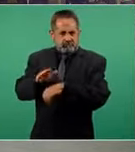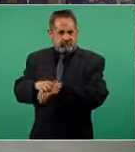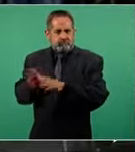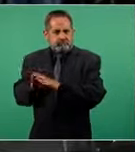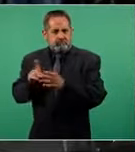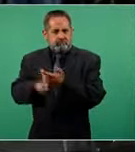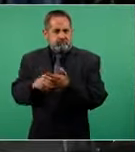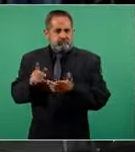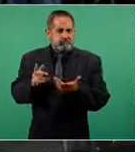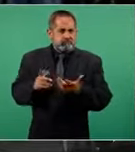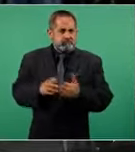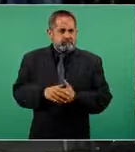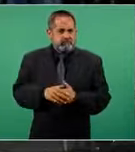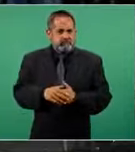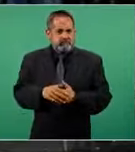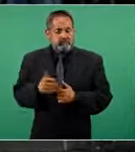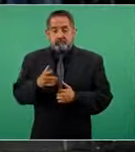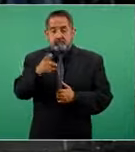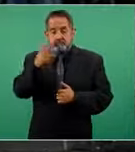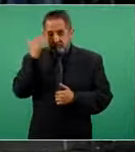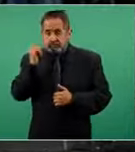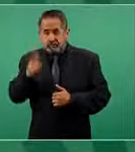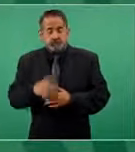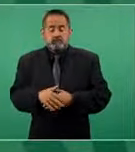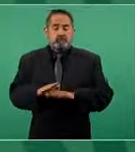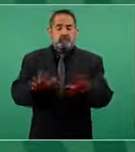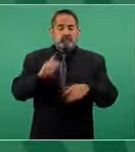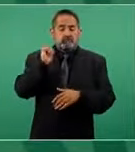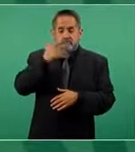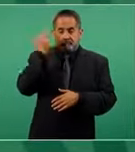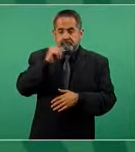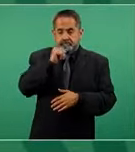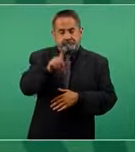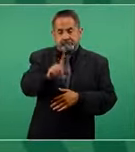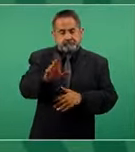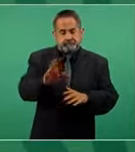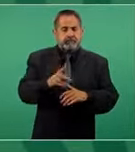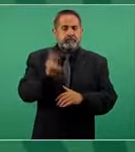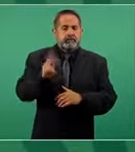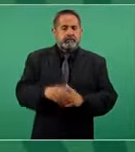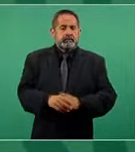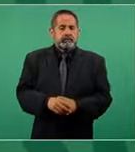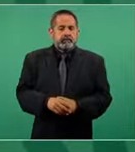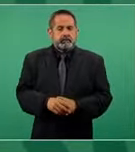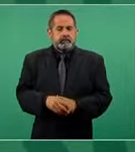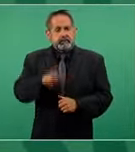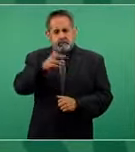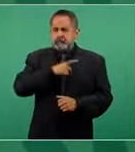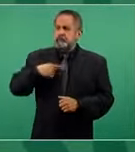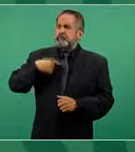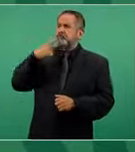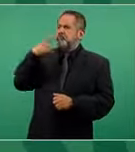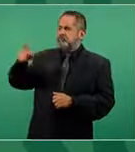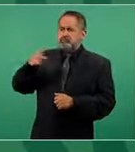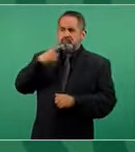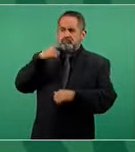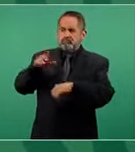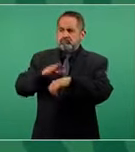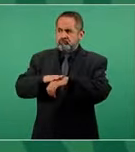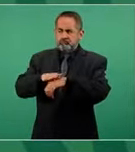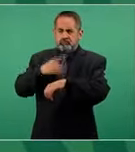un posible golpe? No, no, no, pero hay que denunciarlo.